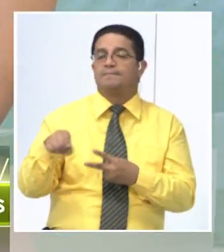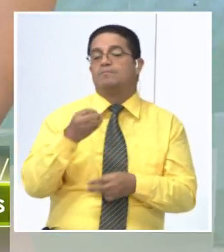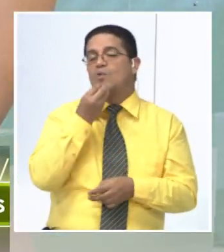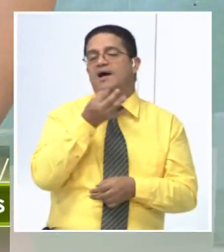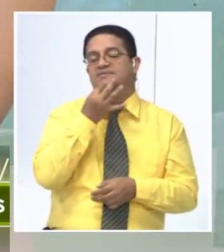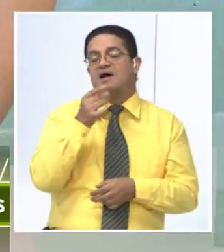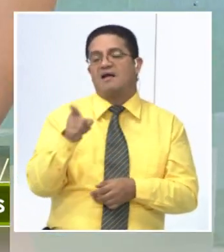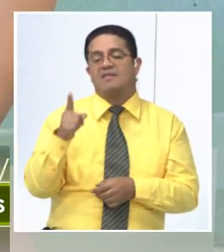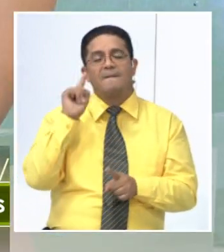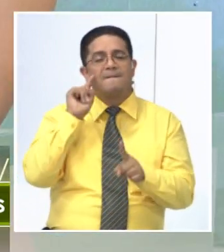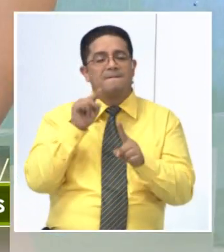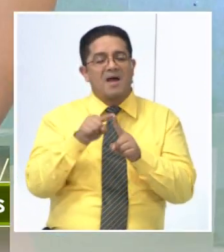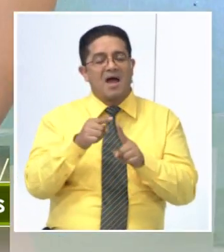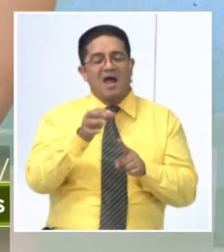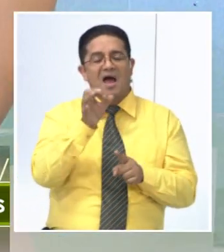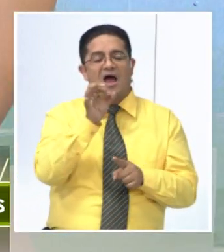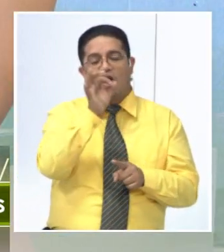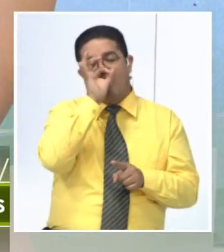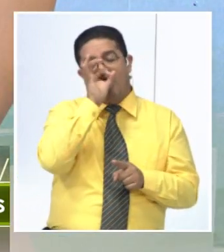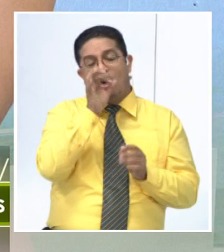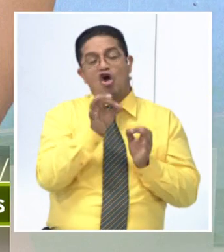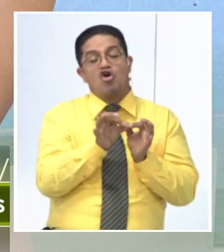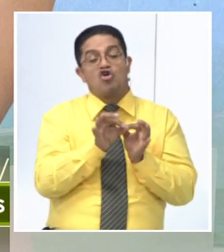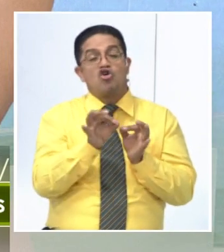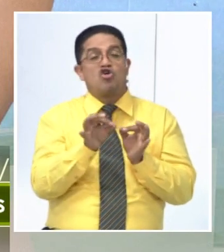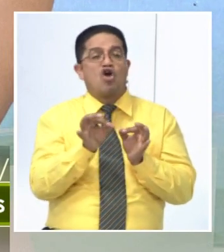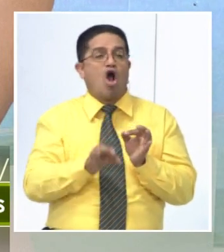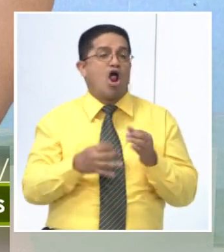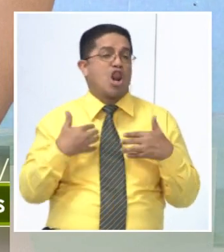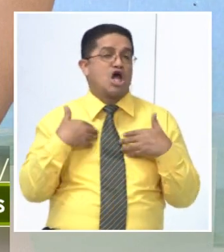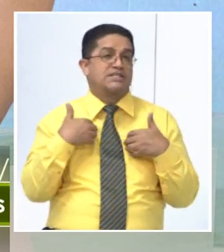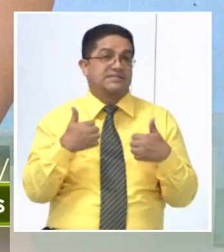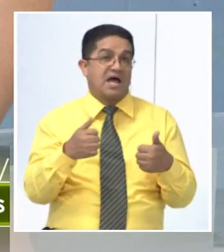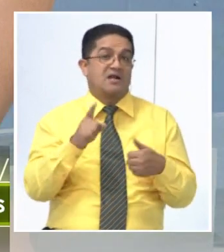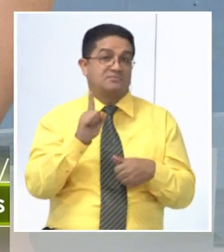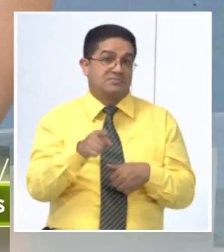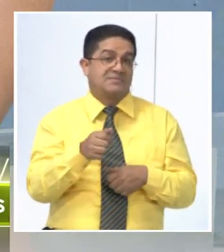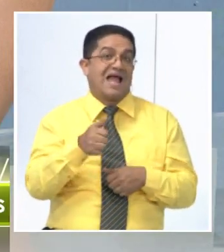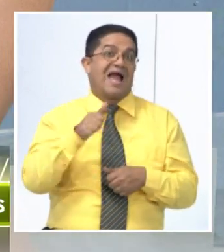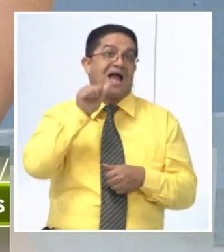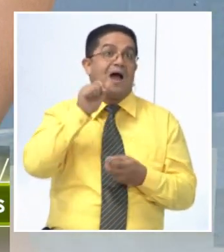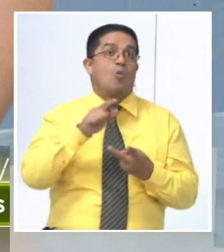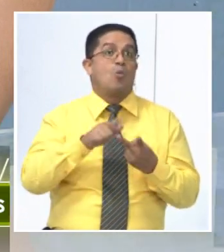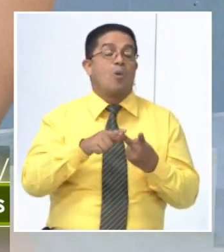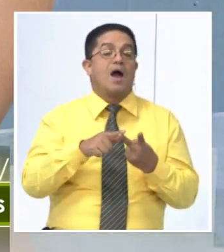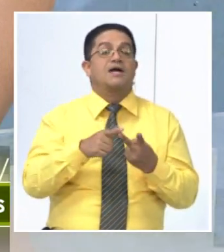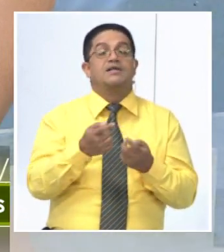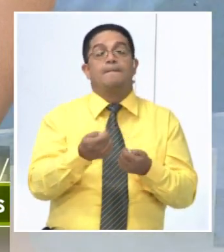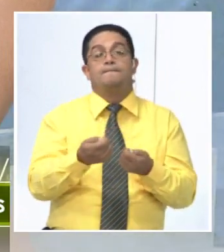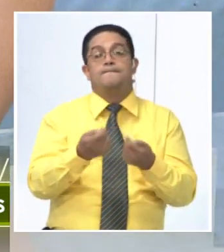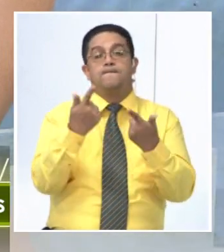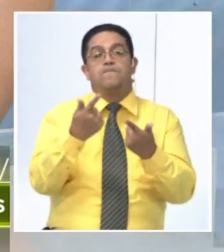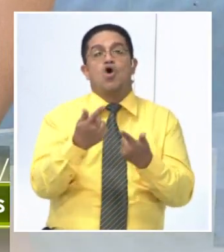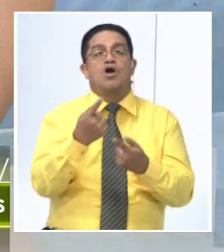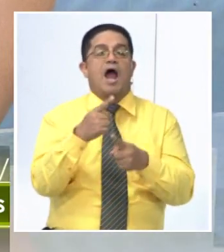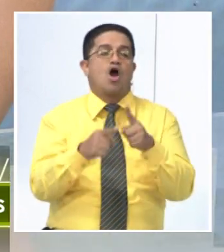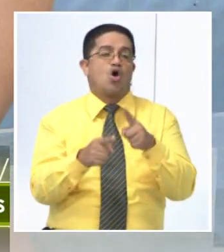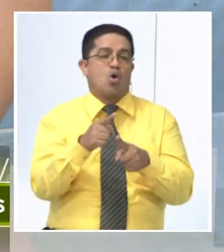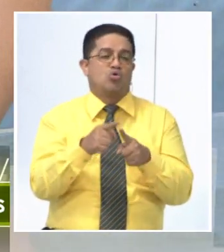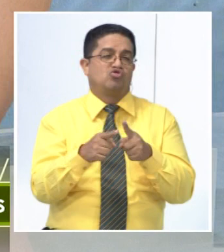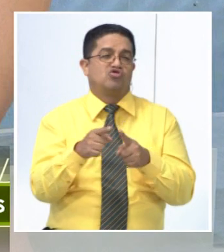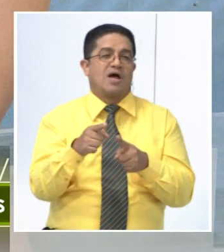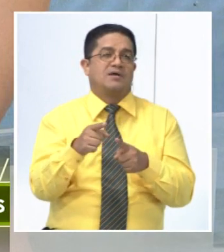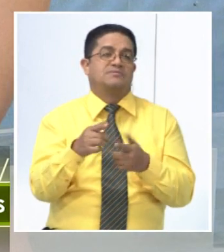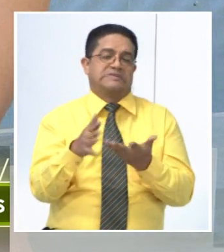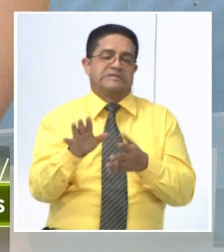para mantener el colon sano hay que tomar principalmente agua, fibra y pocos productos refinados. E incluso nos pregunta sobre